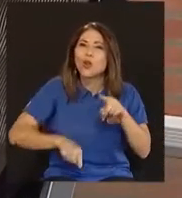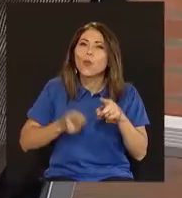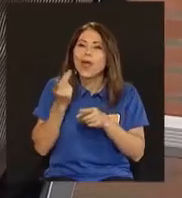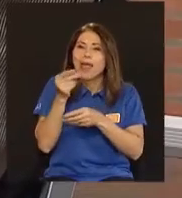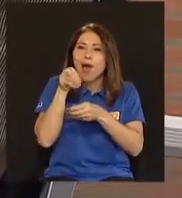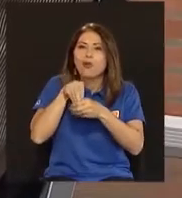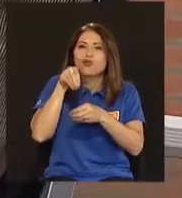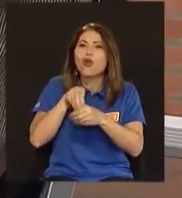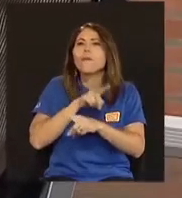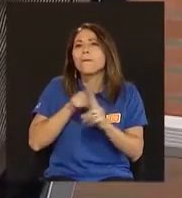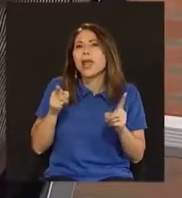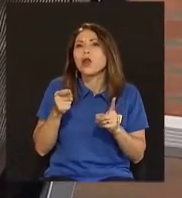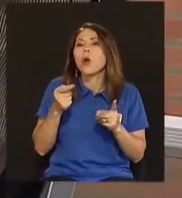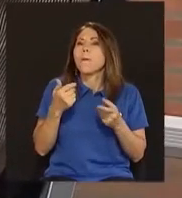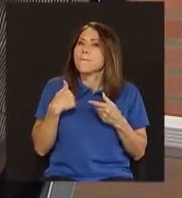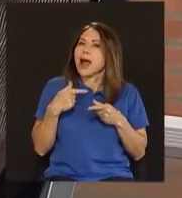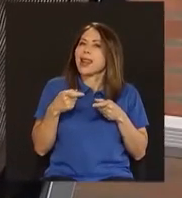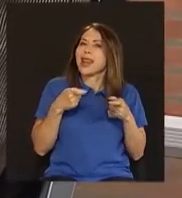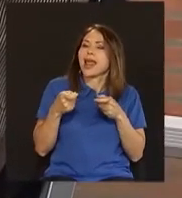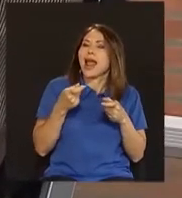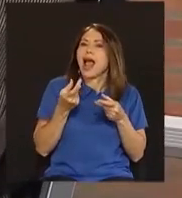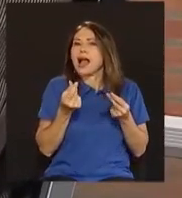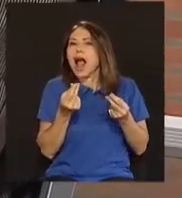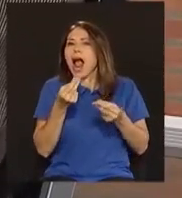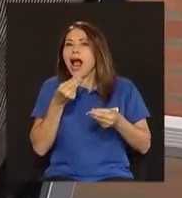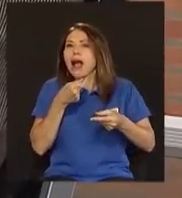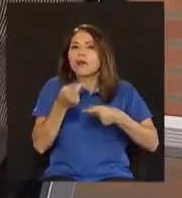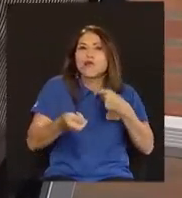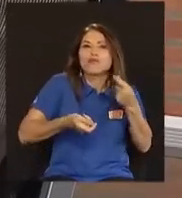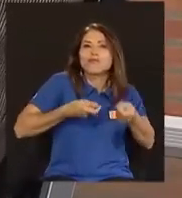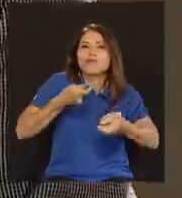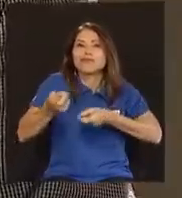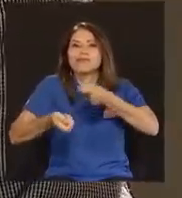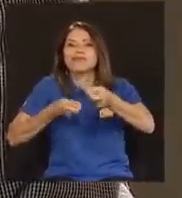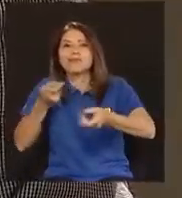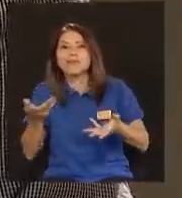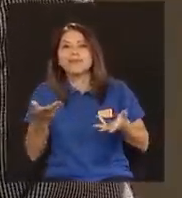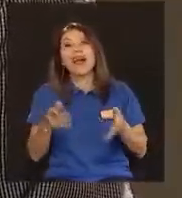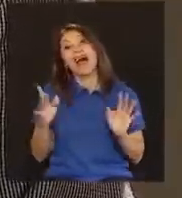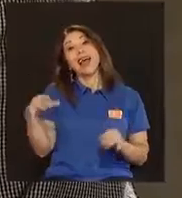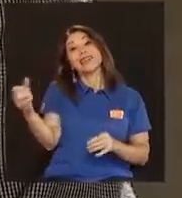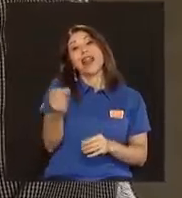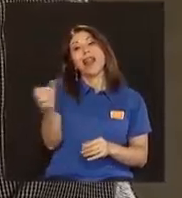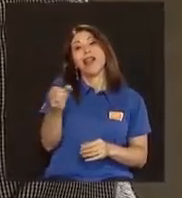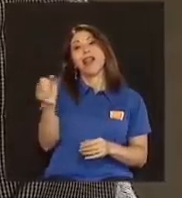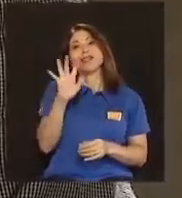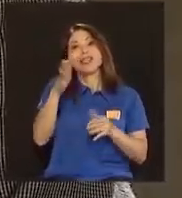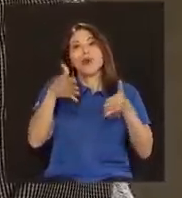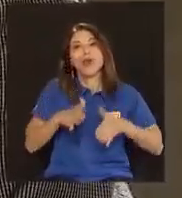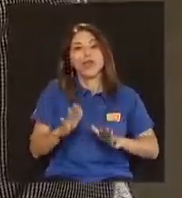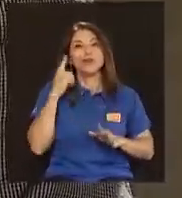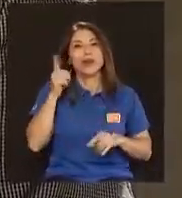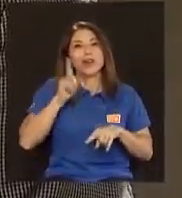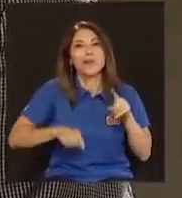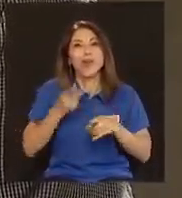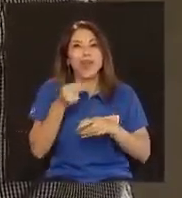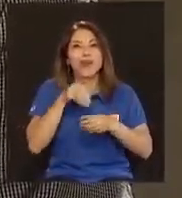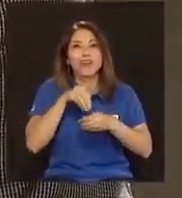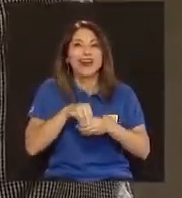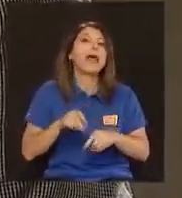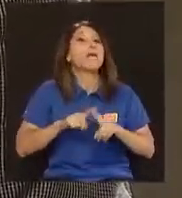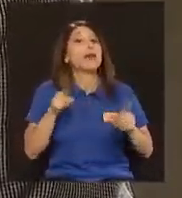cierto flujo de caja. Ah, es que le ponemos como 5 hijos para que no, no pueda ahorrar. Claro, pero digamos que sí tiene